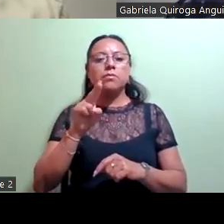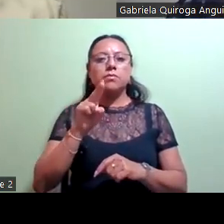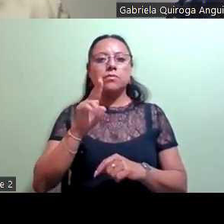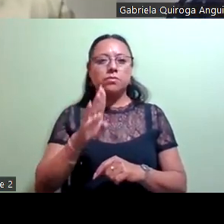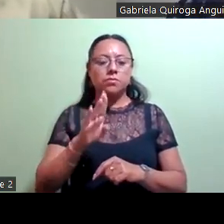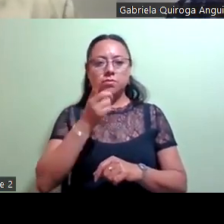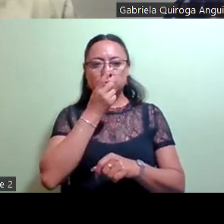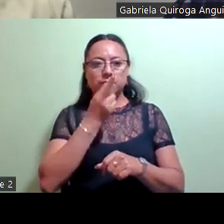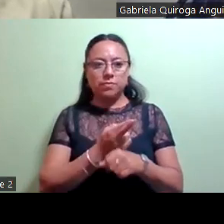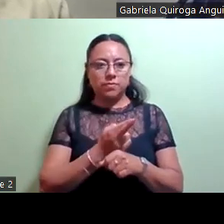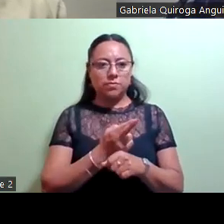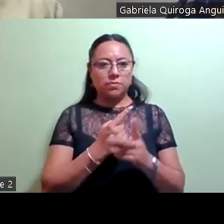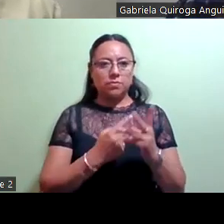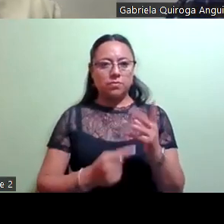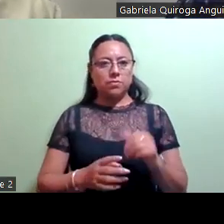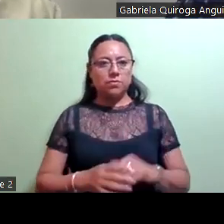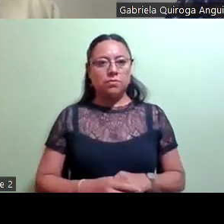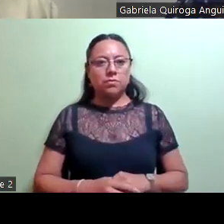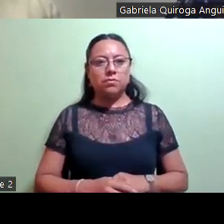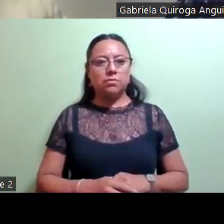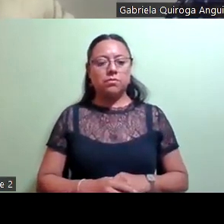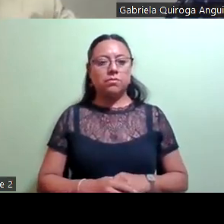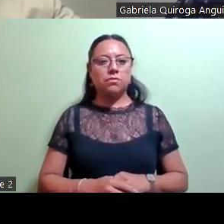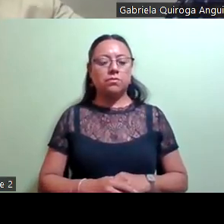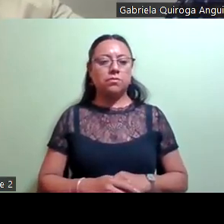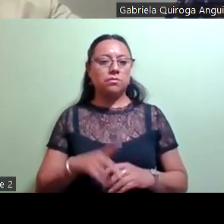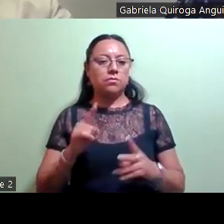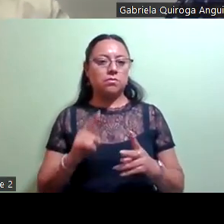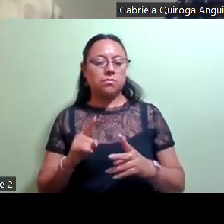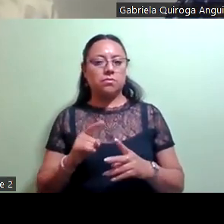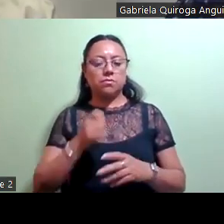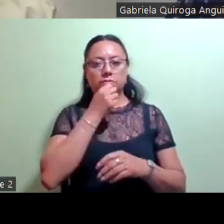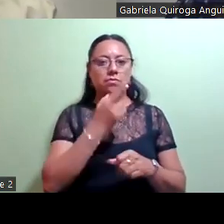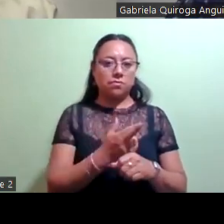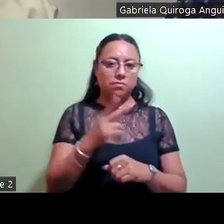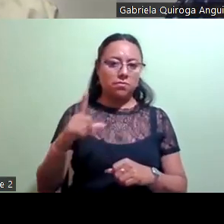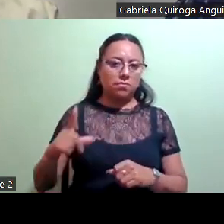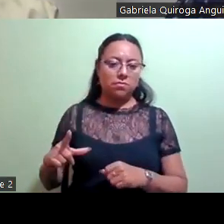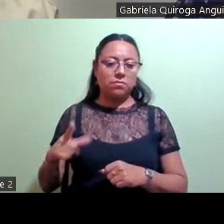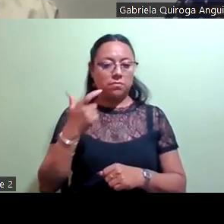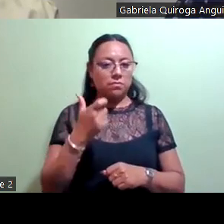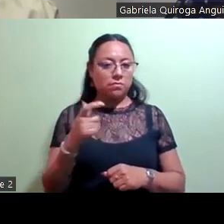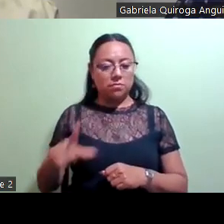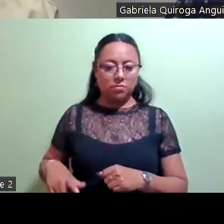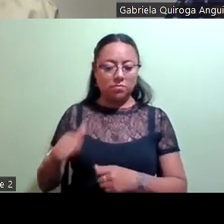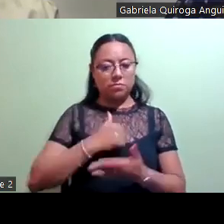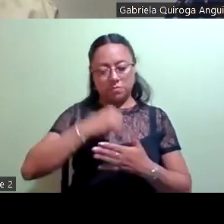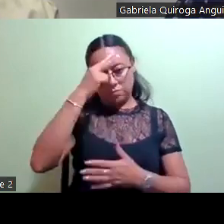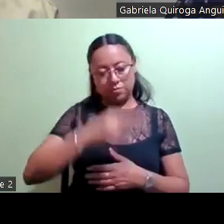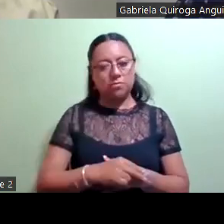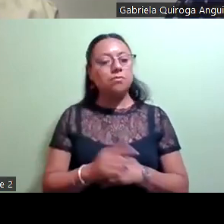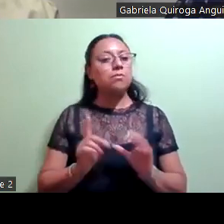Consulta y Fideicomisos de la Secretaría de Administración y Finanzas del Gobierno de la Ciudad de México. Lo emitieron el